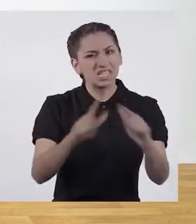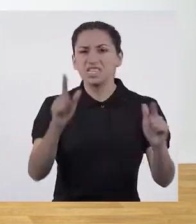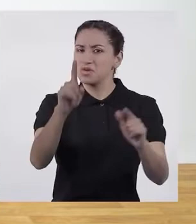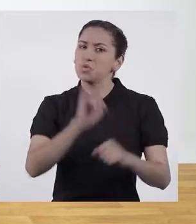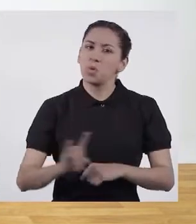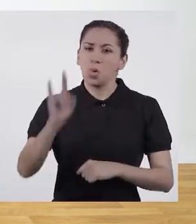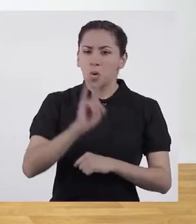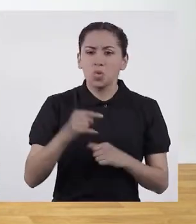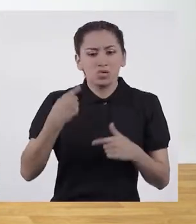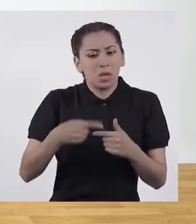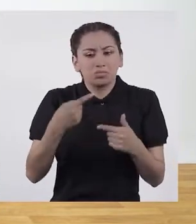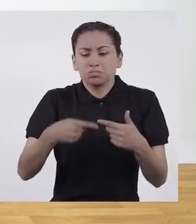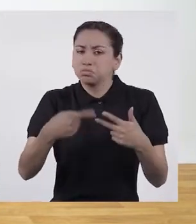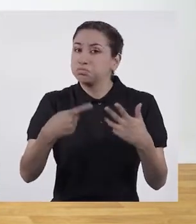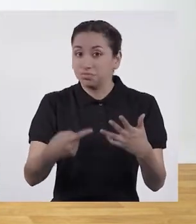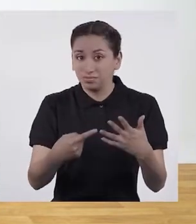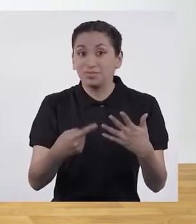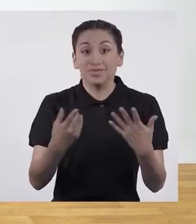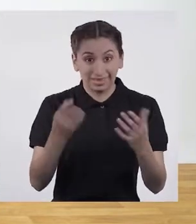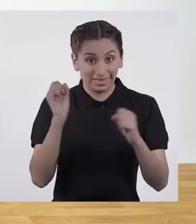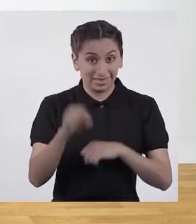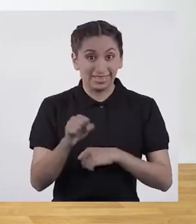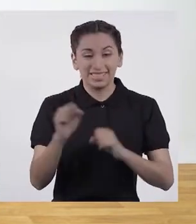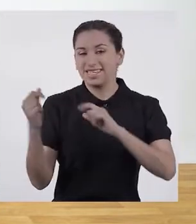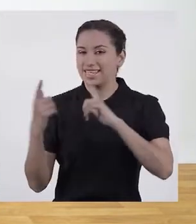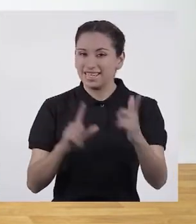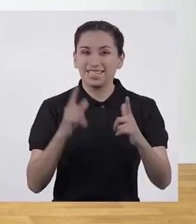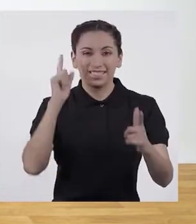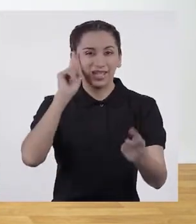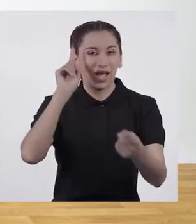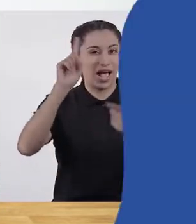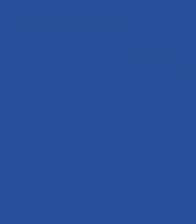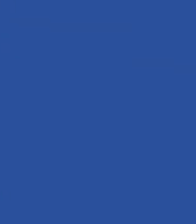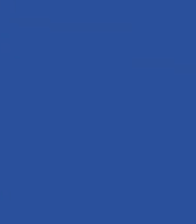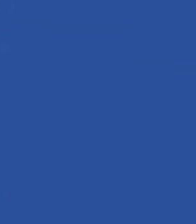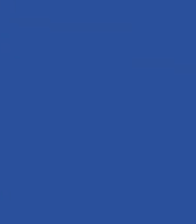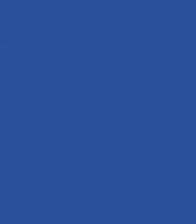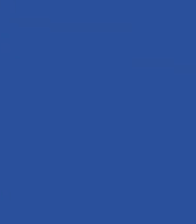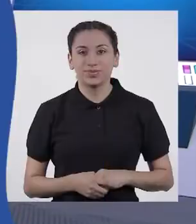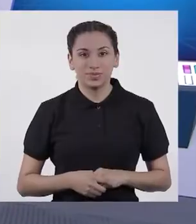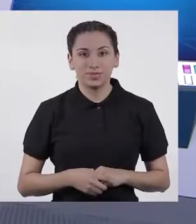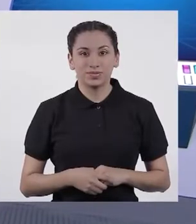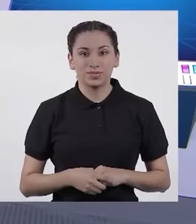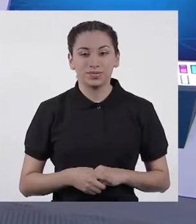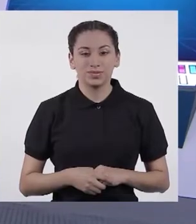vez que ustedes se sientan un poco tensos. ¿Ok? ¡Listos, chicos! ¡Hasta la próxima!